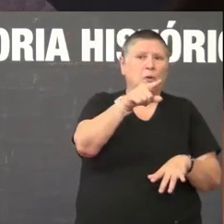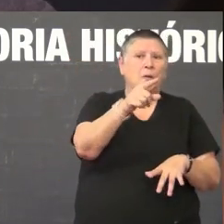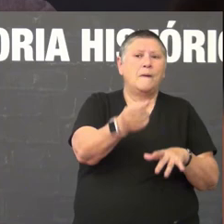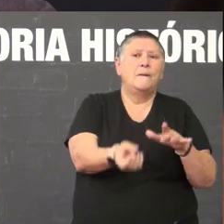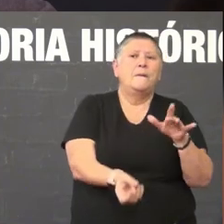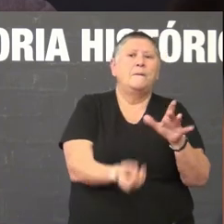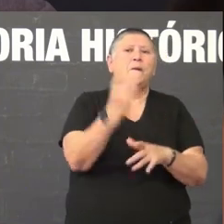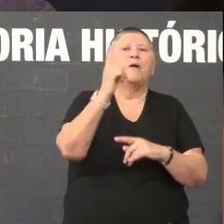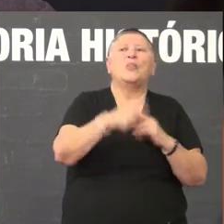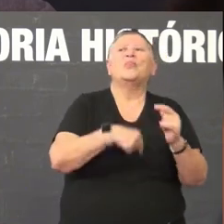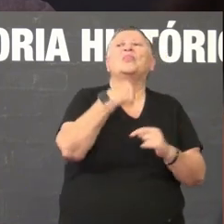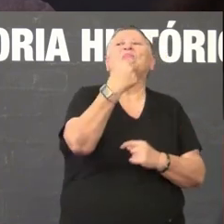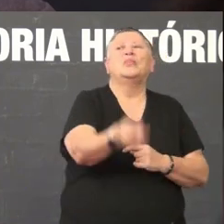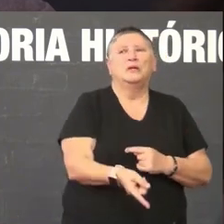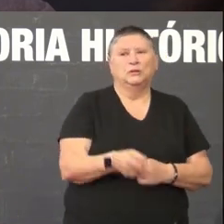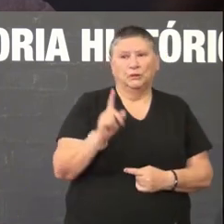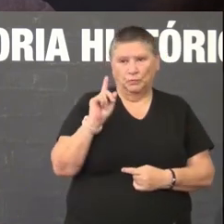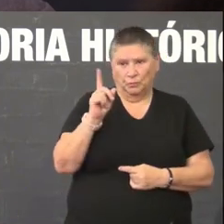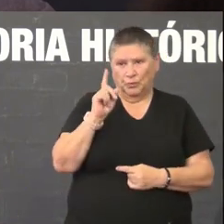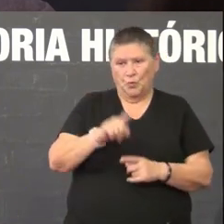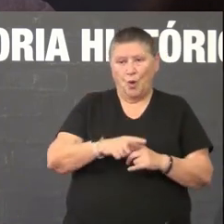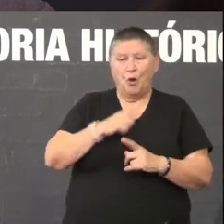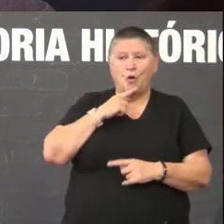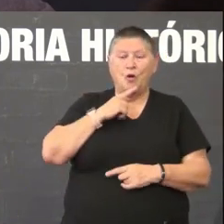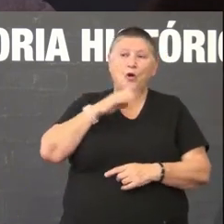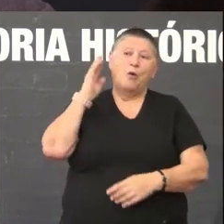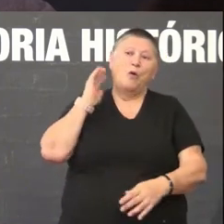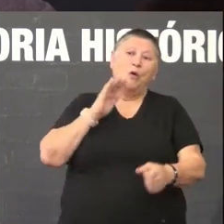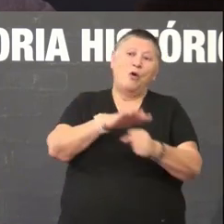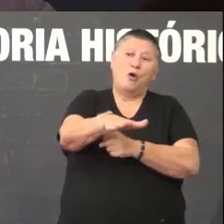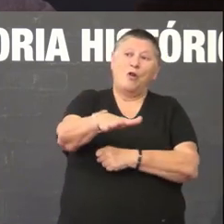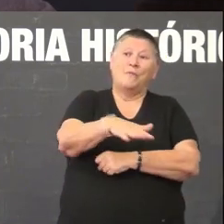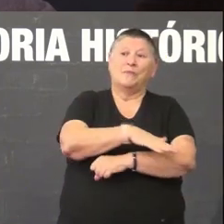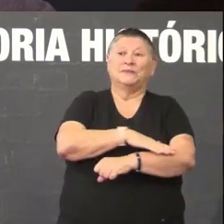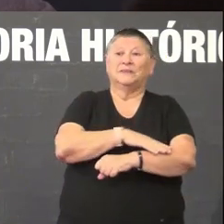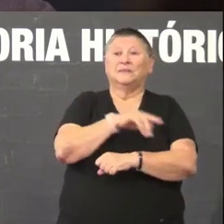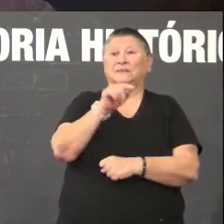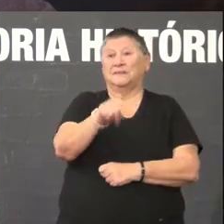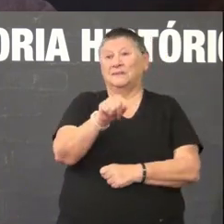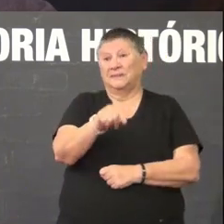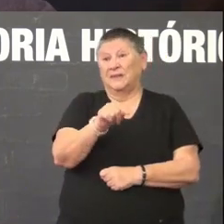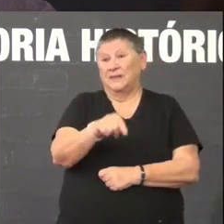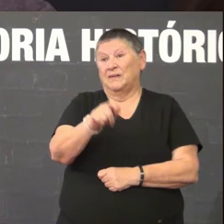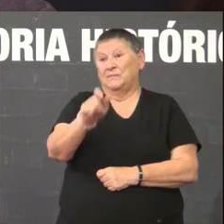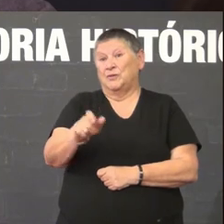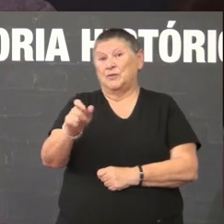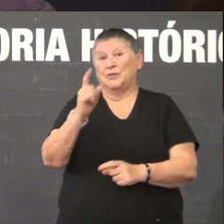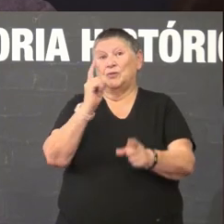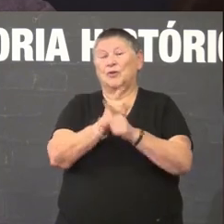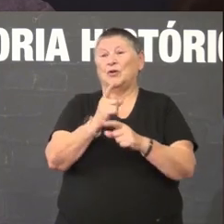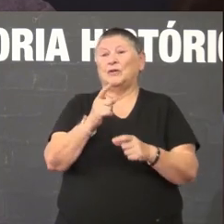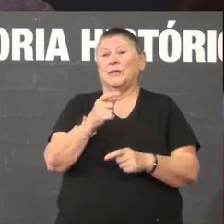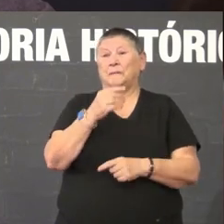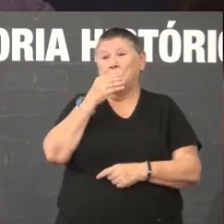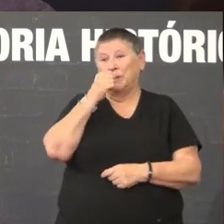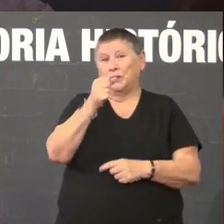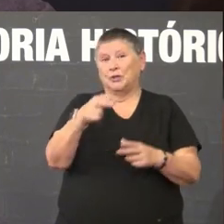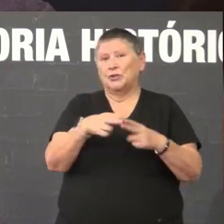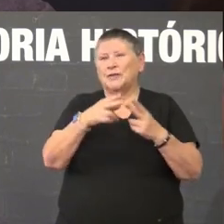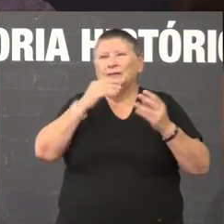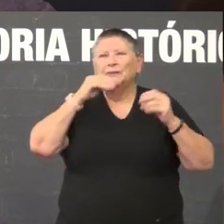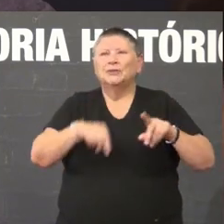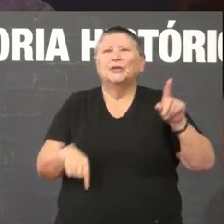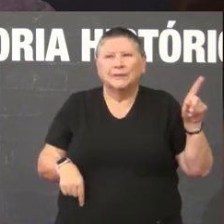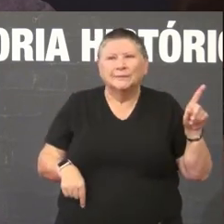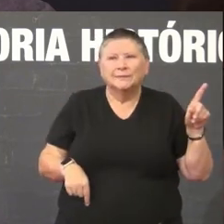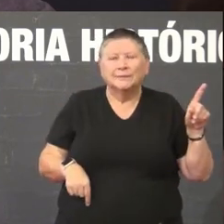moito despois de un pequeno golpe de Estado en Xurens contra o Partido Socialista Histórico, que ese sí que